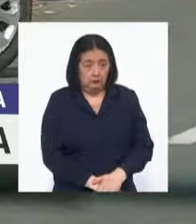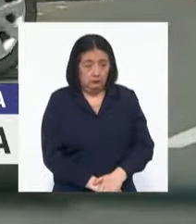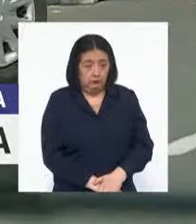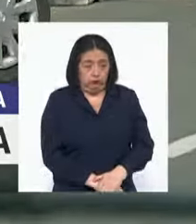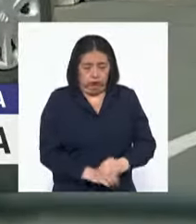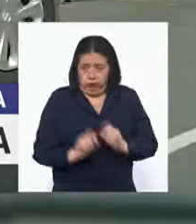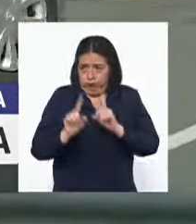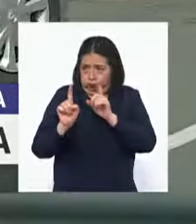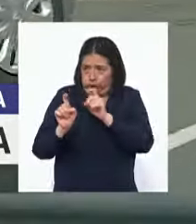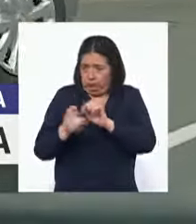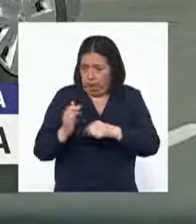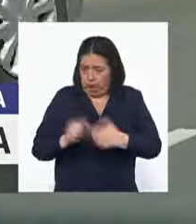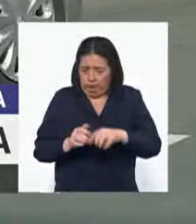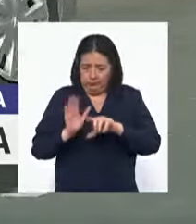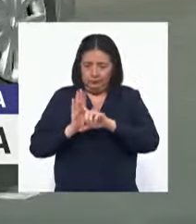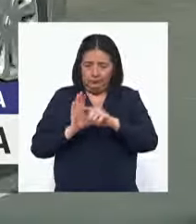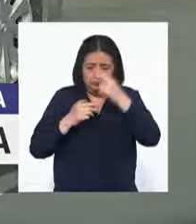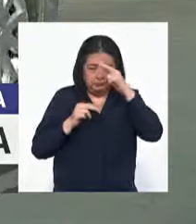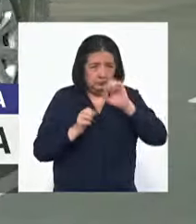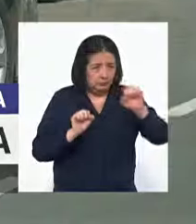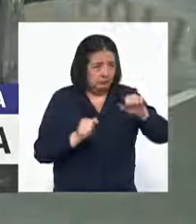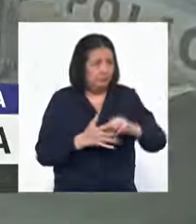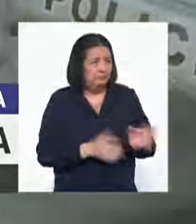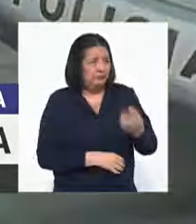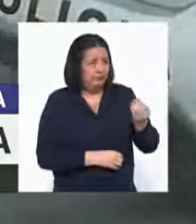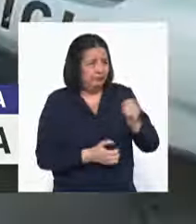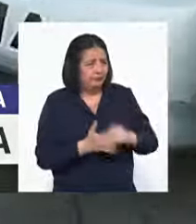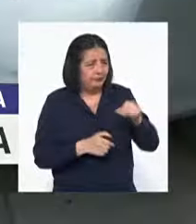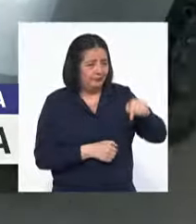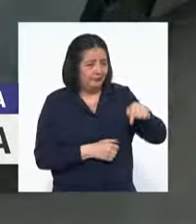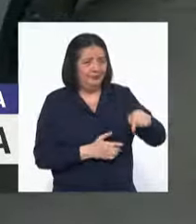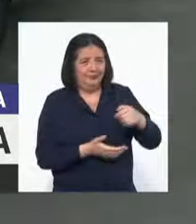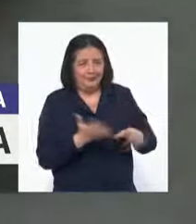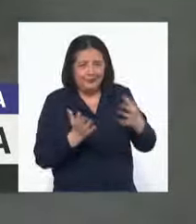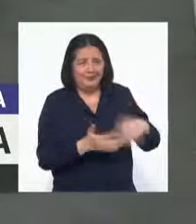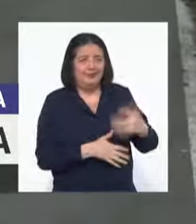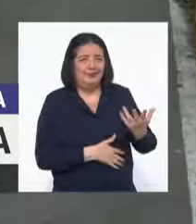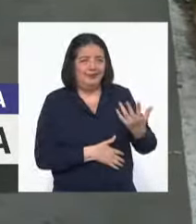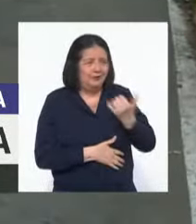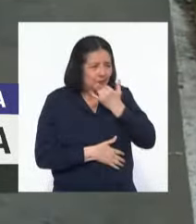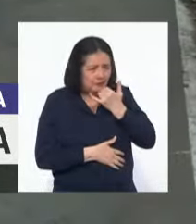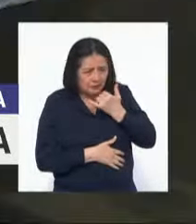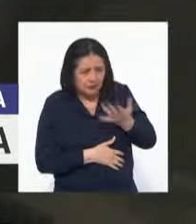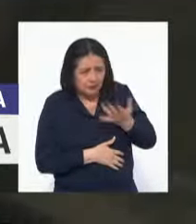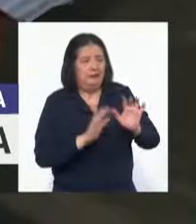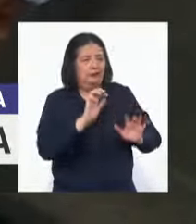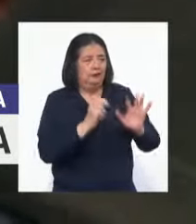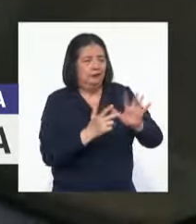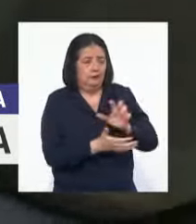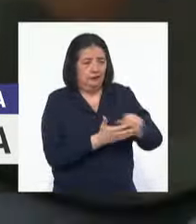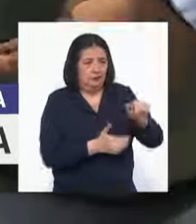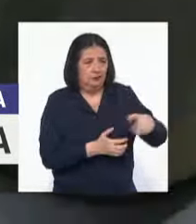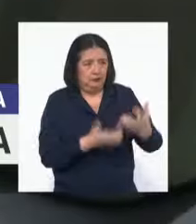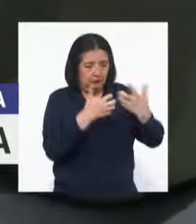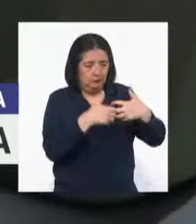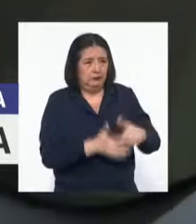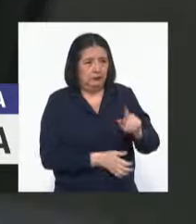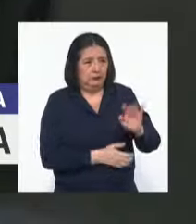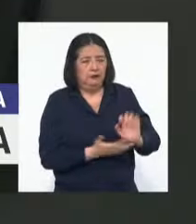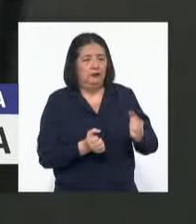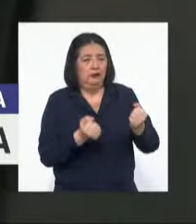fuentes consultadas por Latina Noticias. Debido a ello, este medio supo que desde el 18 de este mes, la empresa Tahir